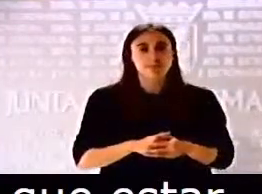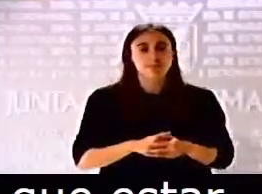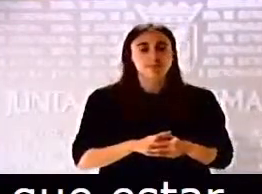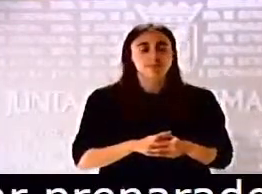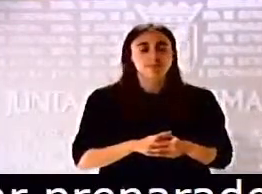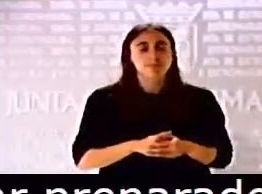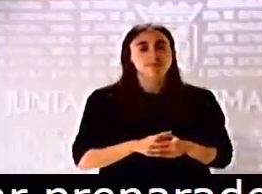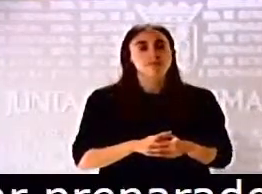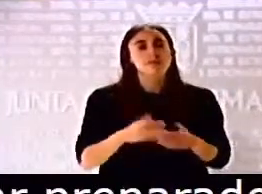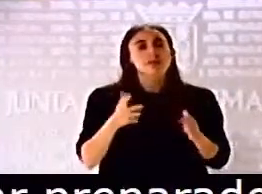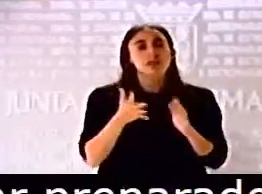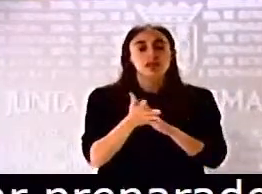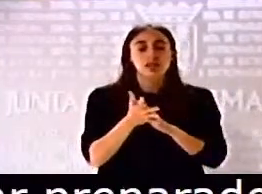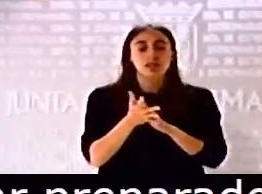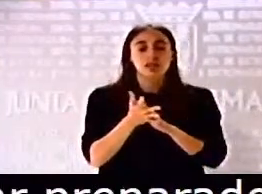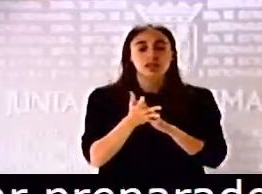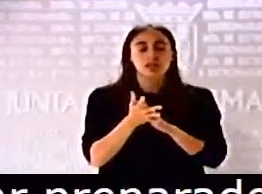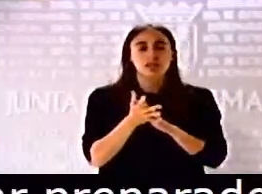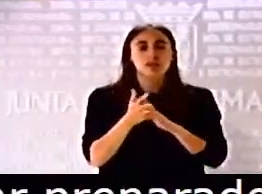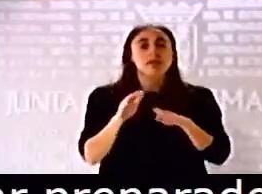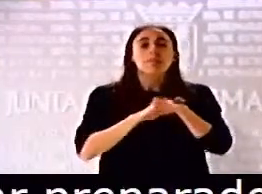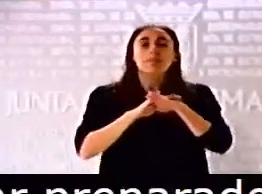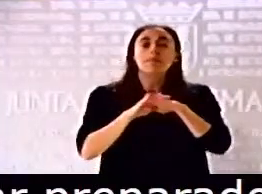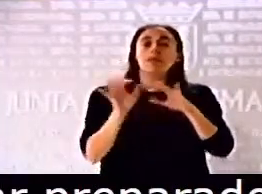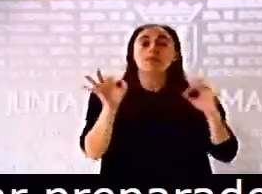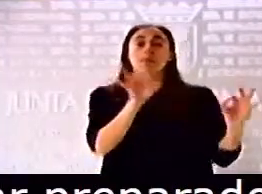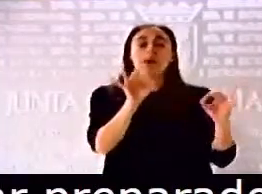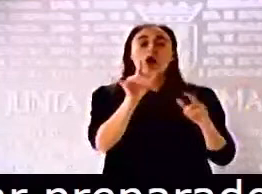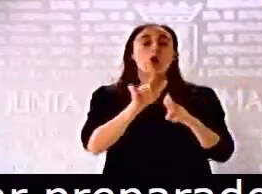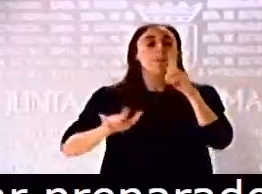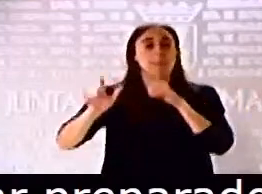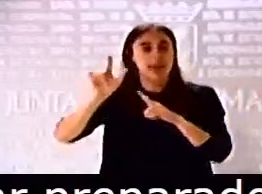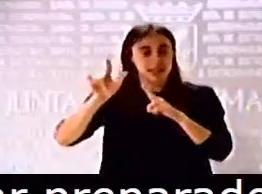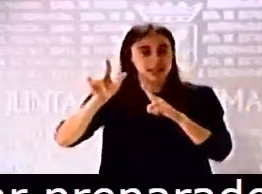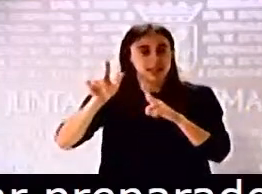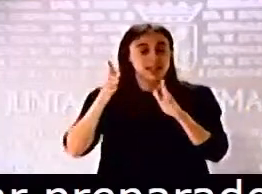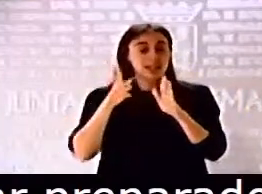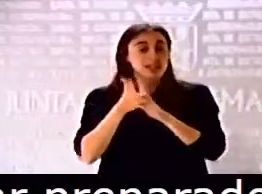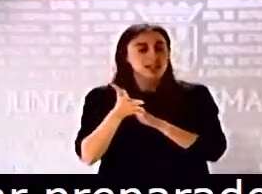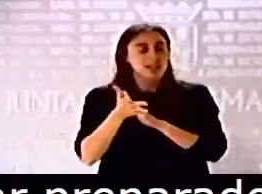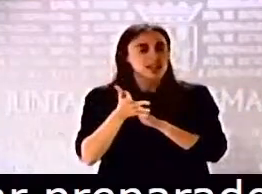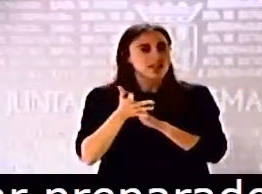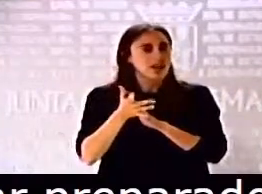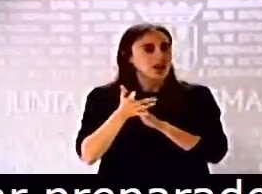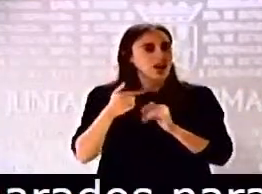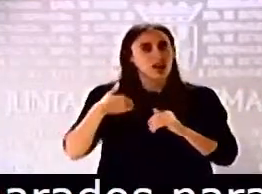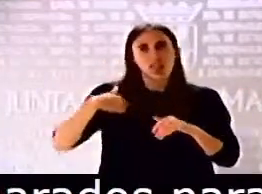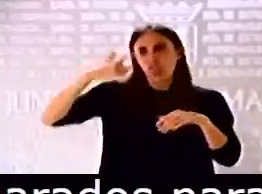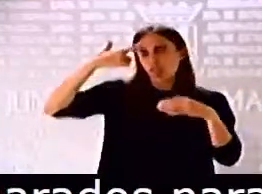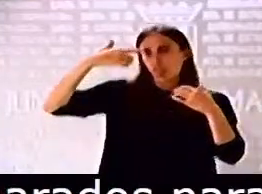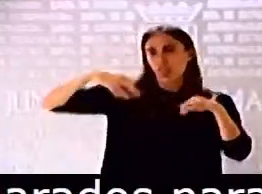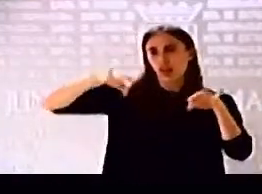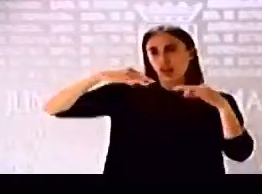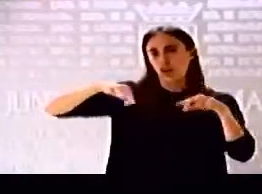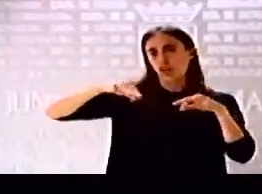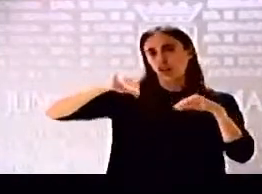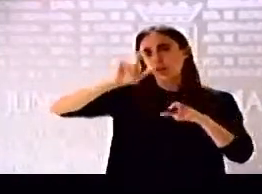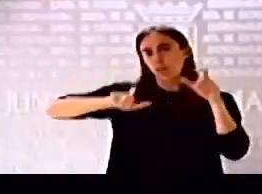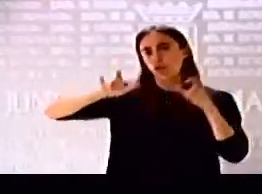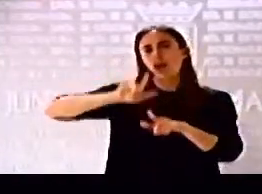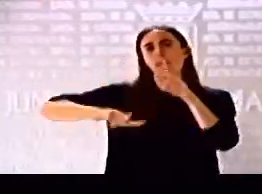Tenemos que estar preparados para los viajes. Uno no se da cuenta de lo que viaja la gente hasta que no hay una pandemia